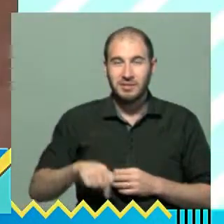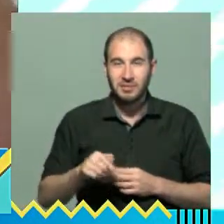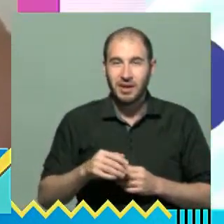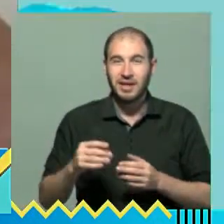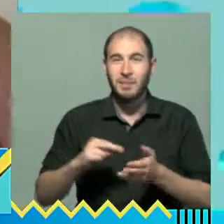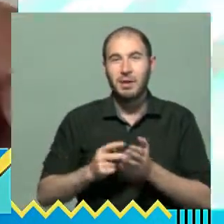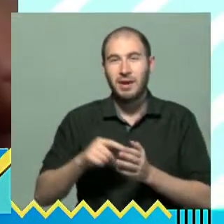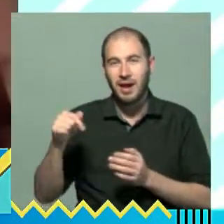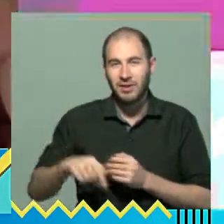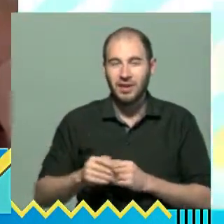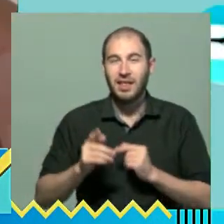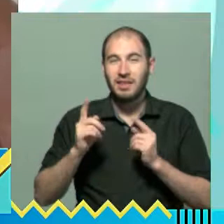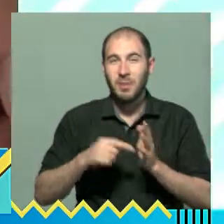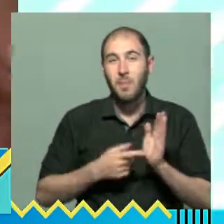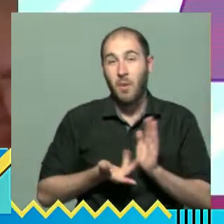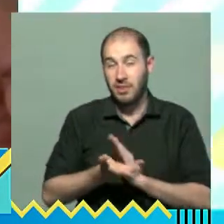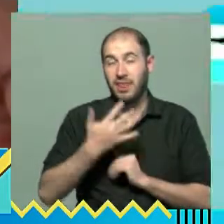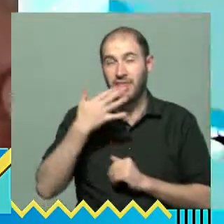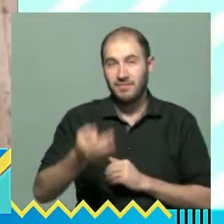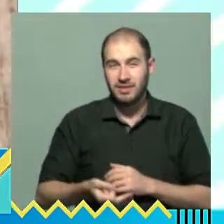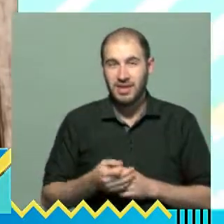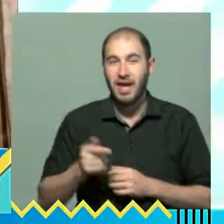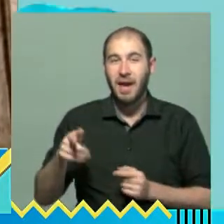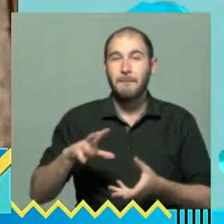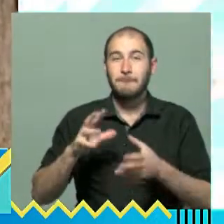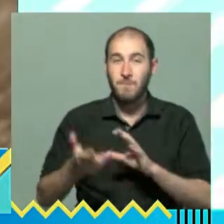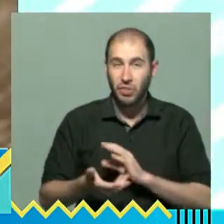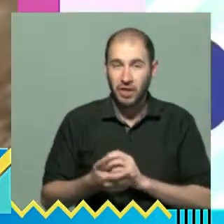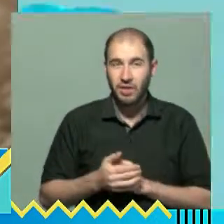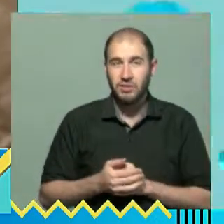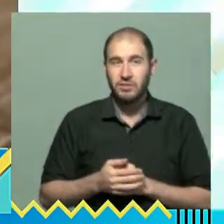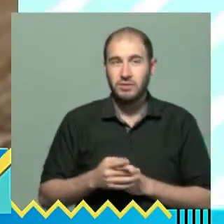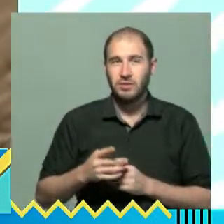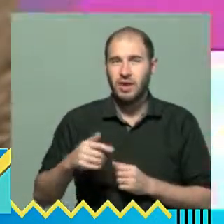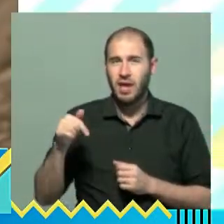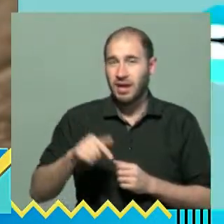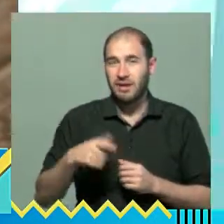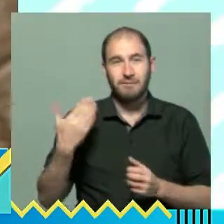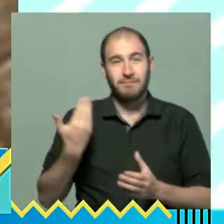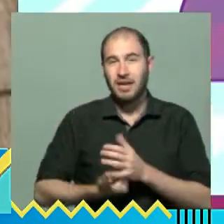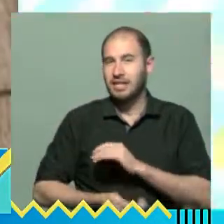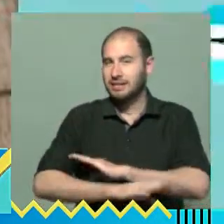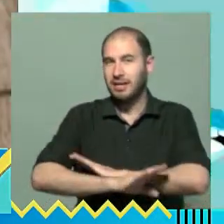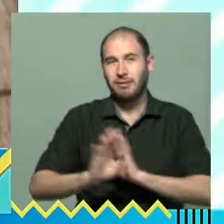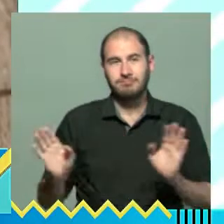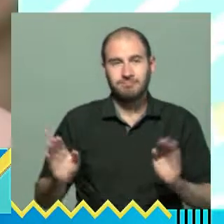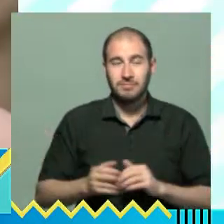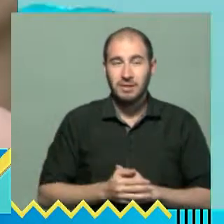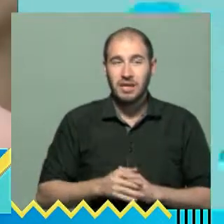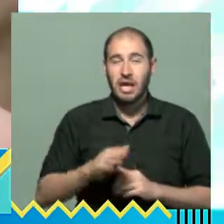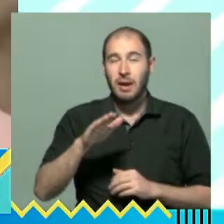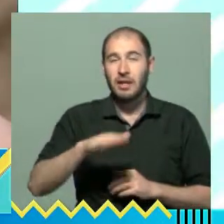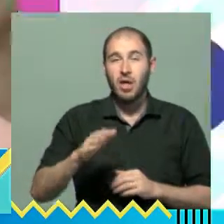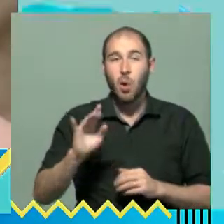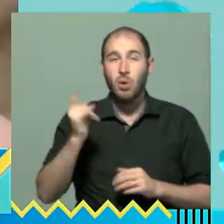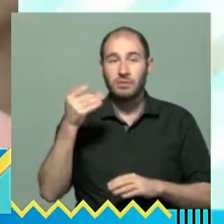pasando nos está mostrando que efectivamente hay un modelo, como nos estamos planteando, que está caduco. Que llegan chicos a la universidad